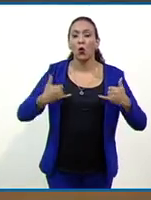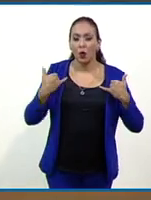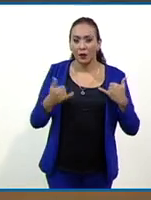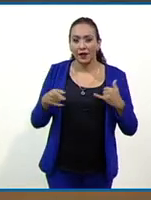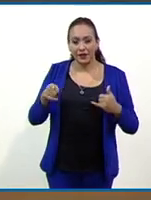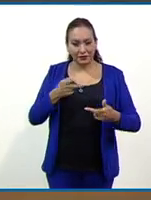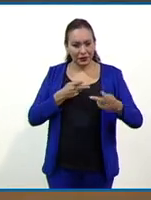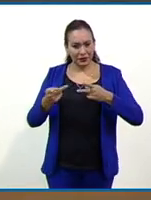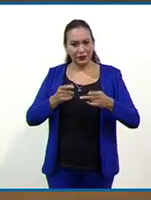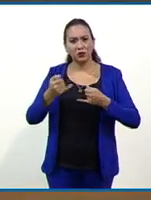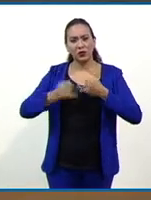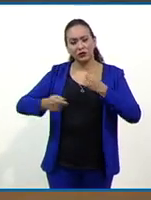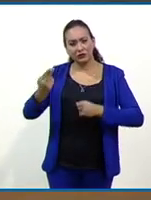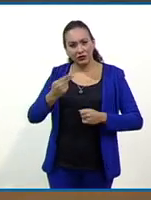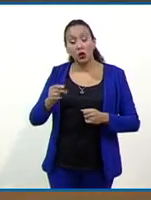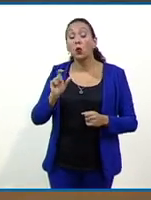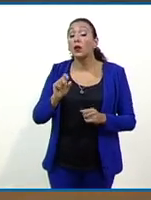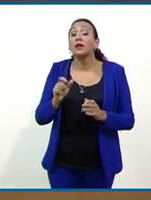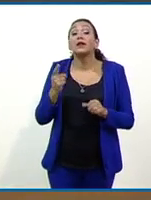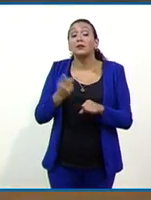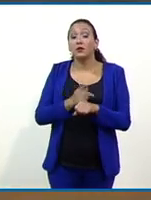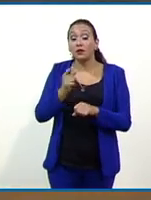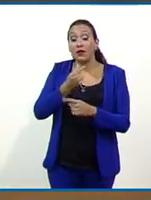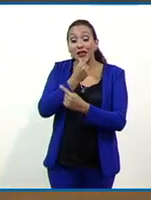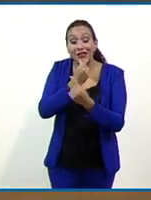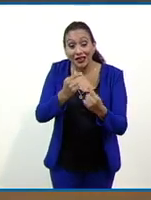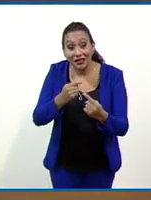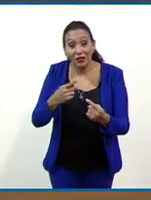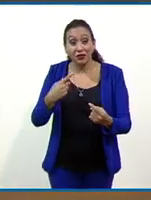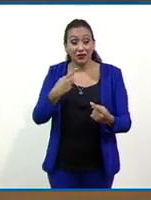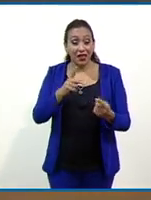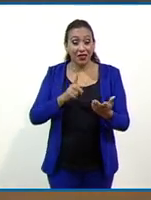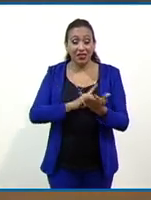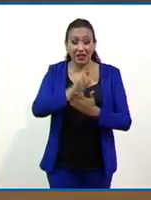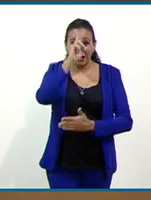y explotación de niños y violaciones a los derechos humanos en